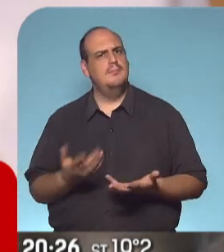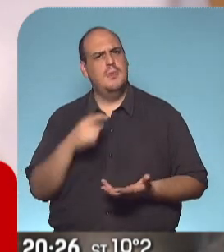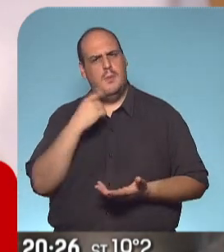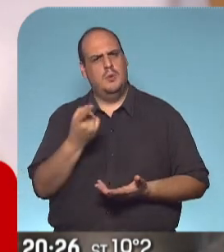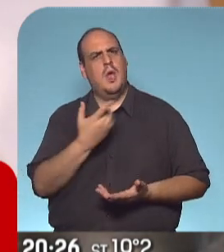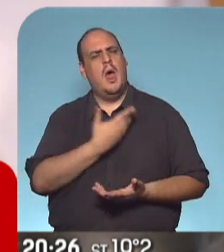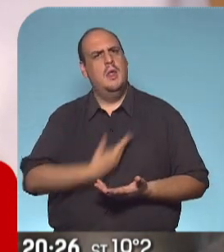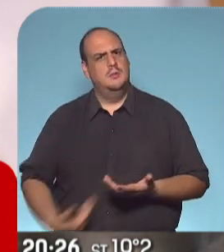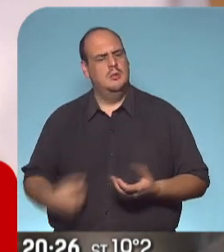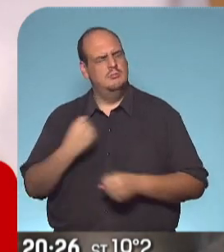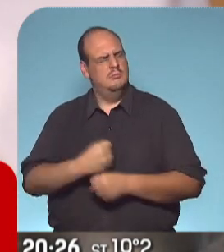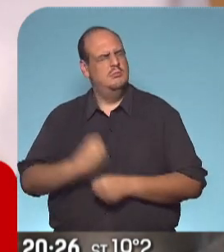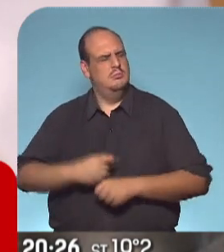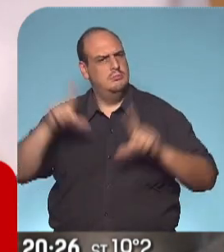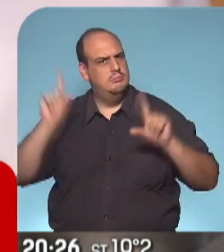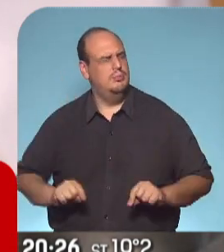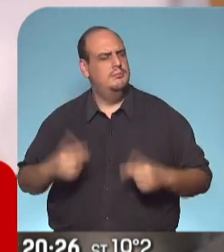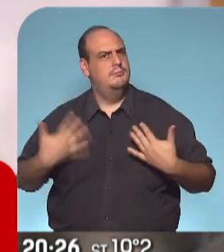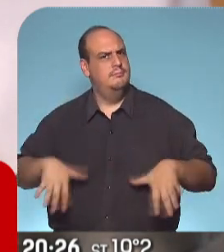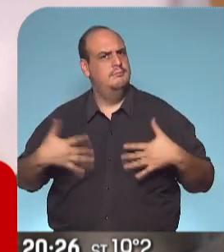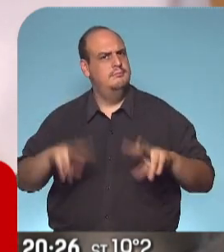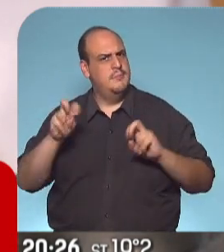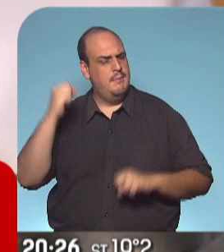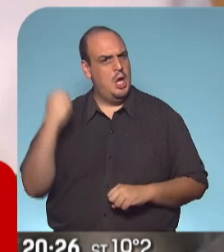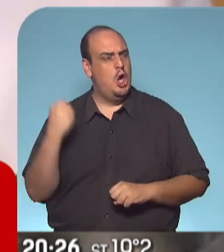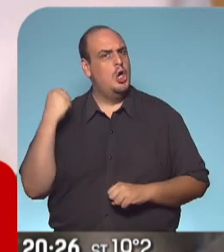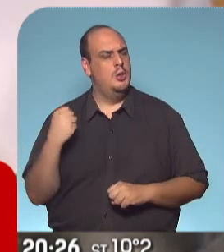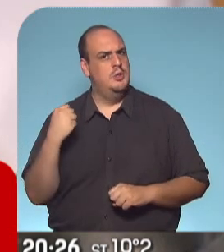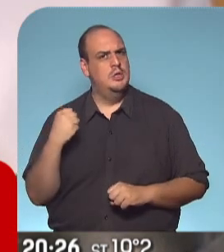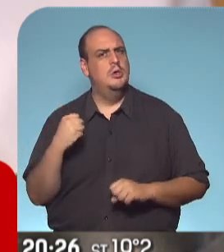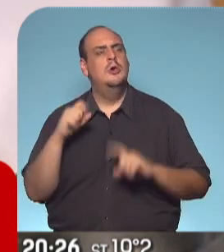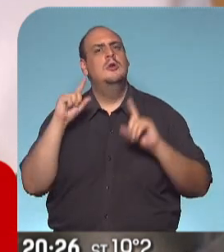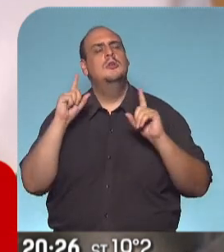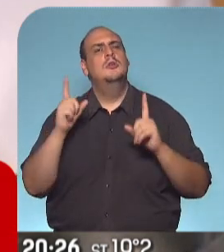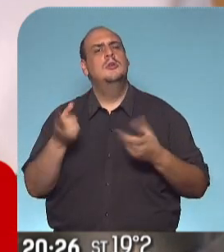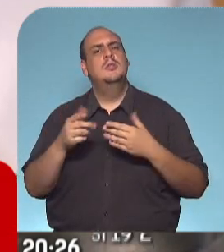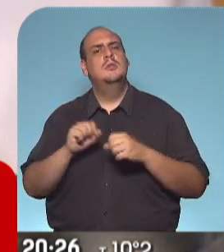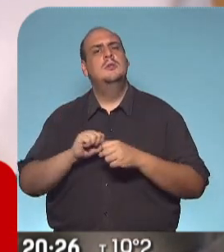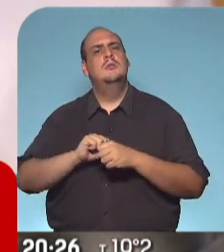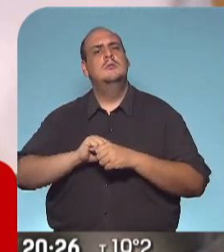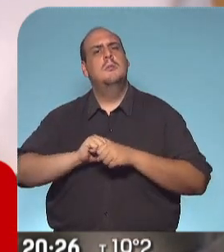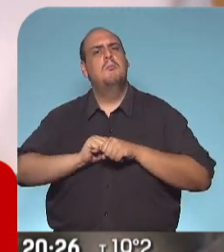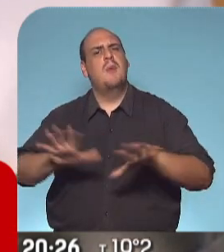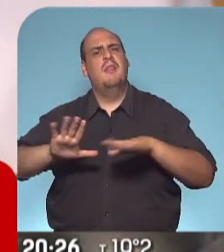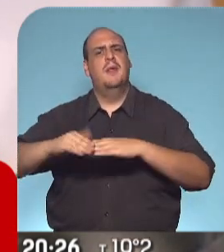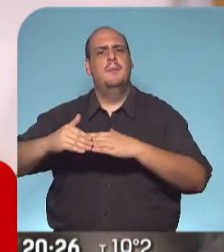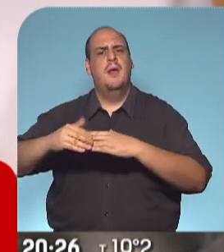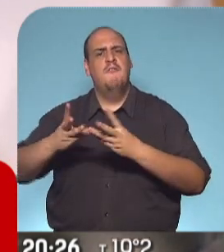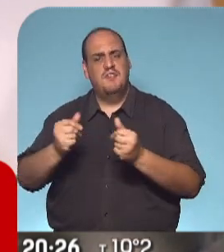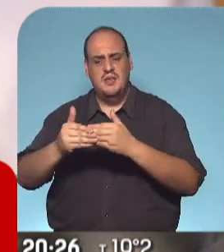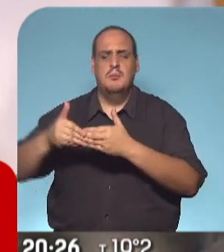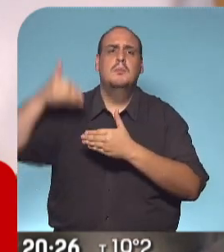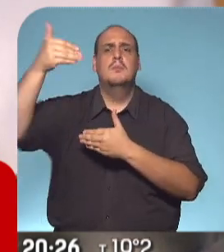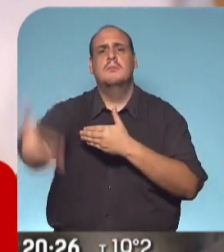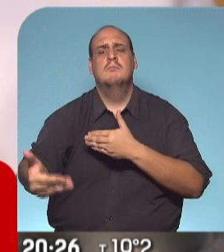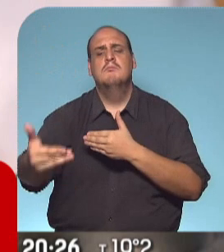muy activo en la economía y el post-pandemia, ¿cómo lo imagina? Uno ve